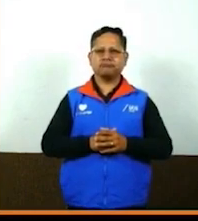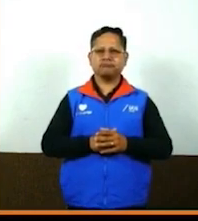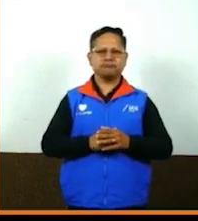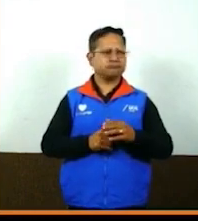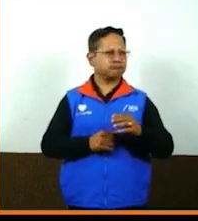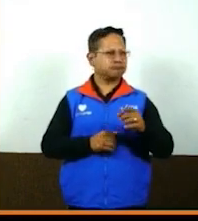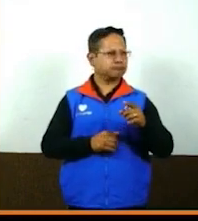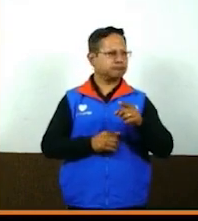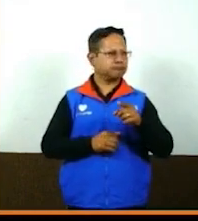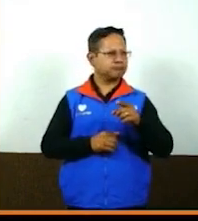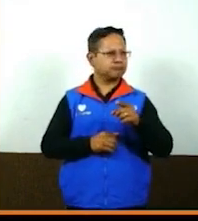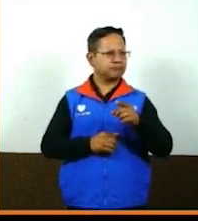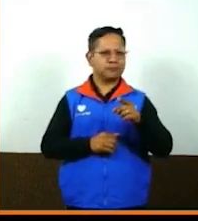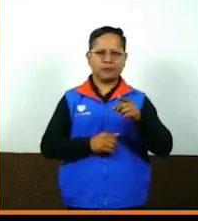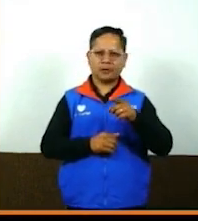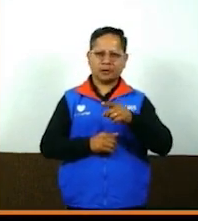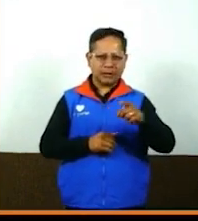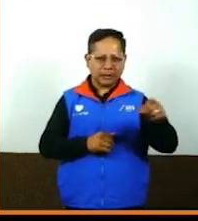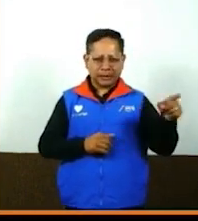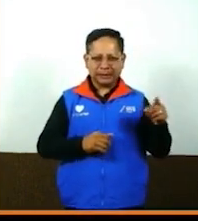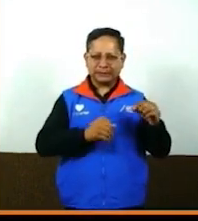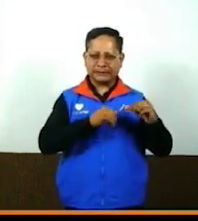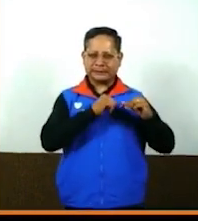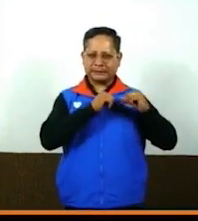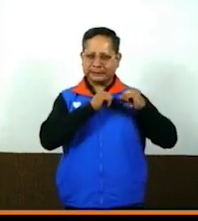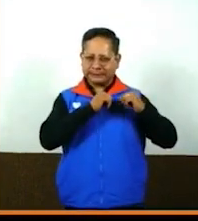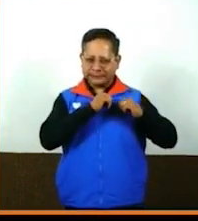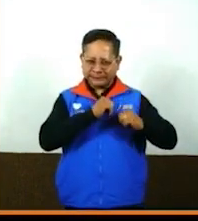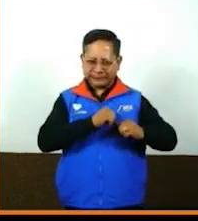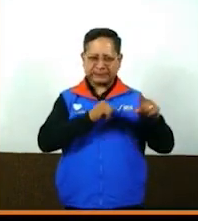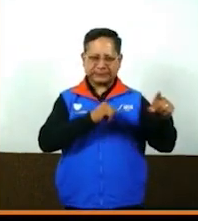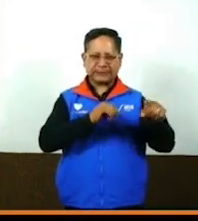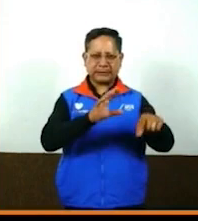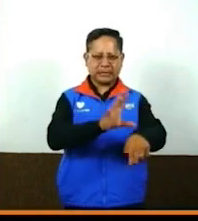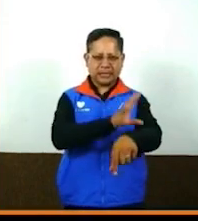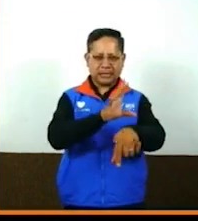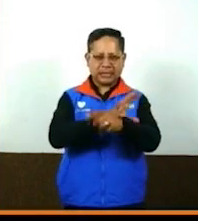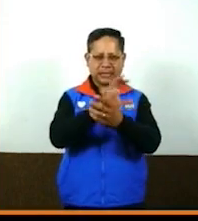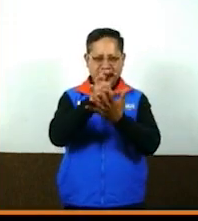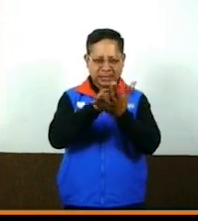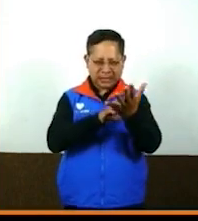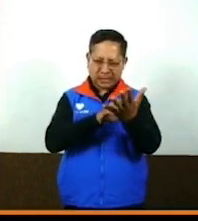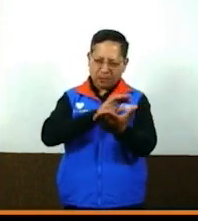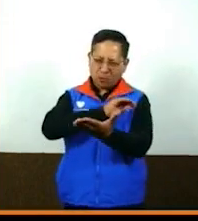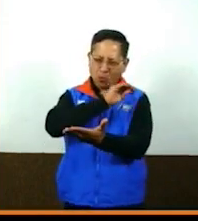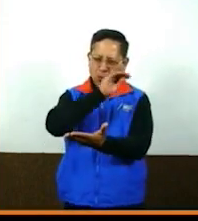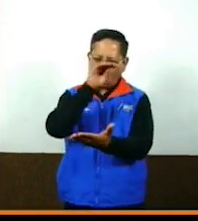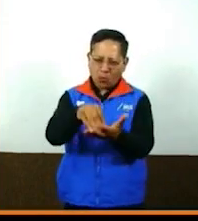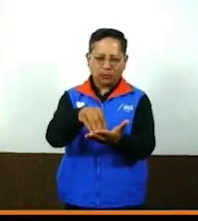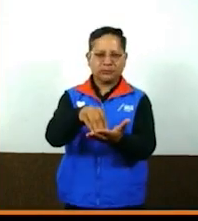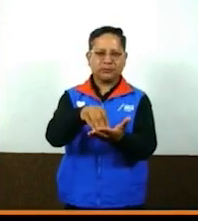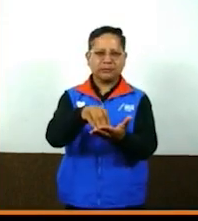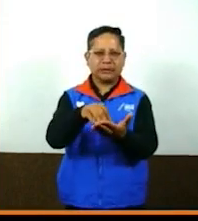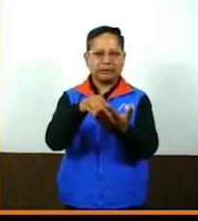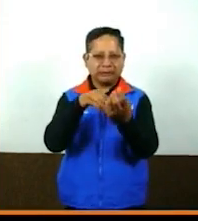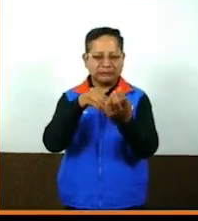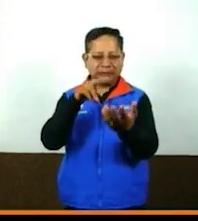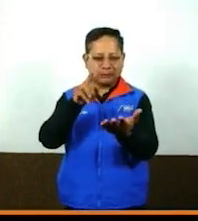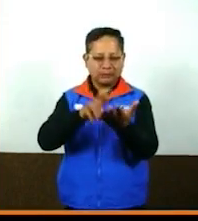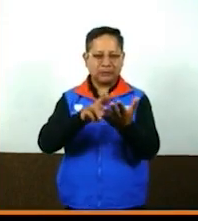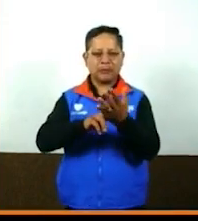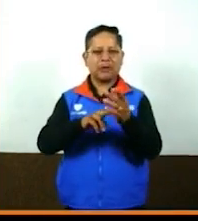aliados en cargar con energía renovable nuestros autos, ¿no? Entonces tenemos una